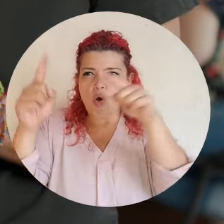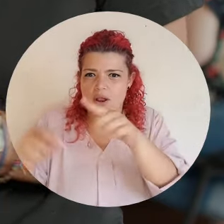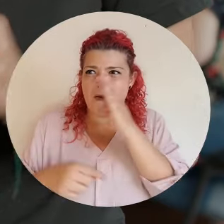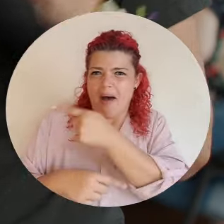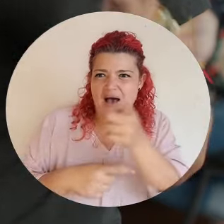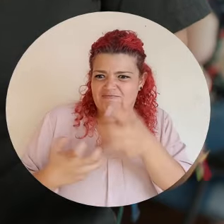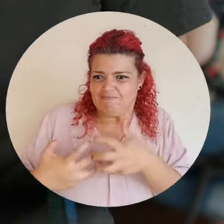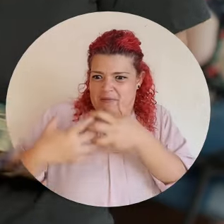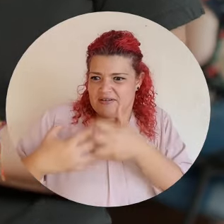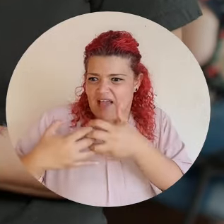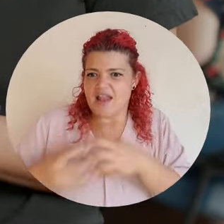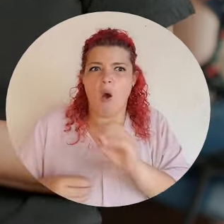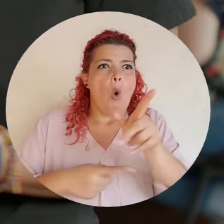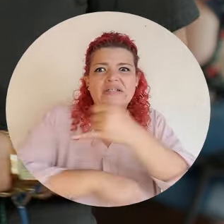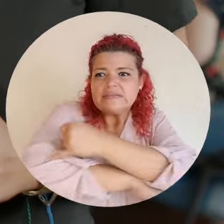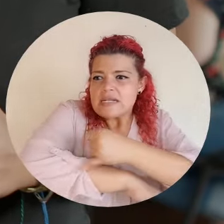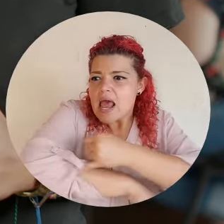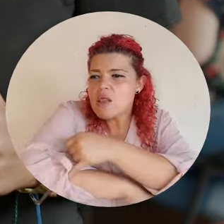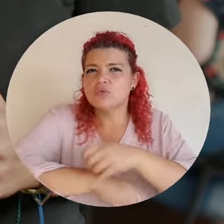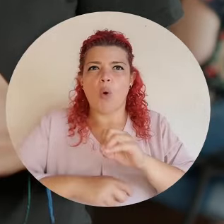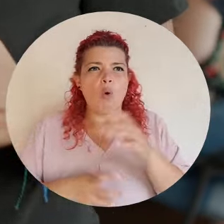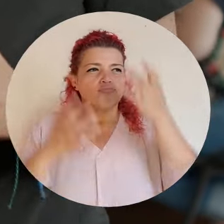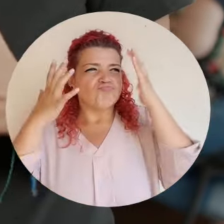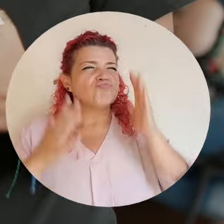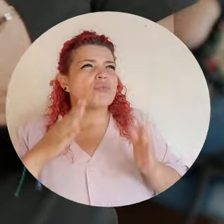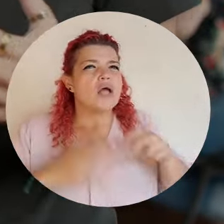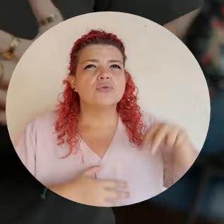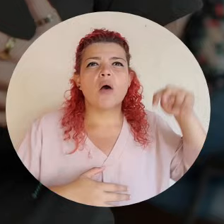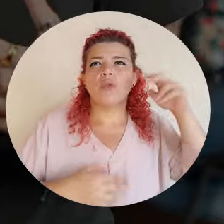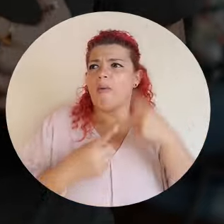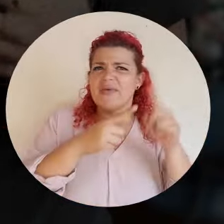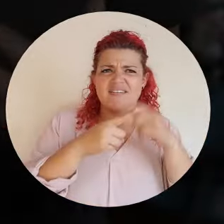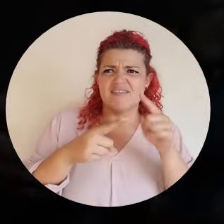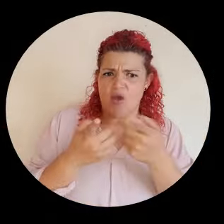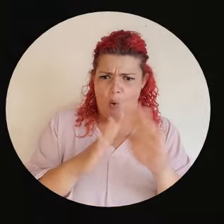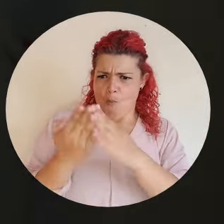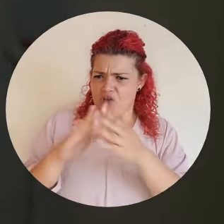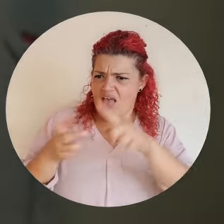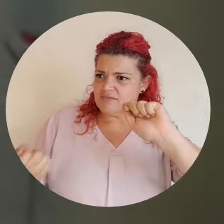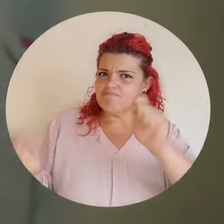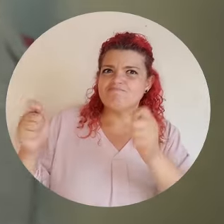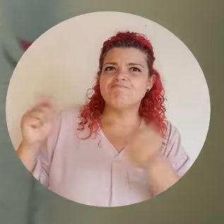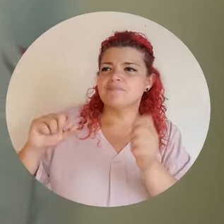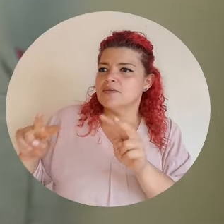logren convertirse en ingenieros, logren convertirse en astronautas y que podamos ver cómo estas comunidades cambian.